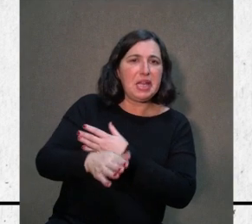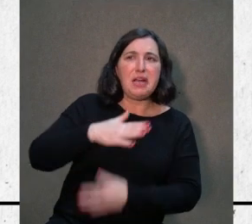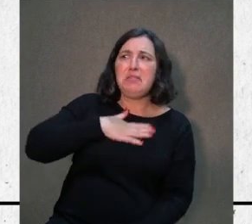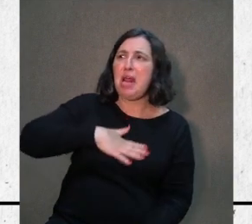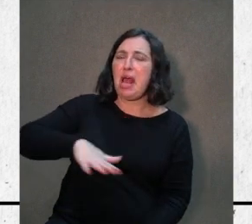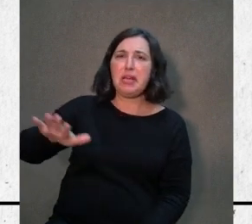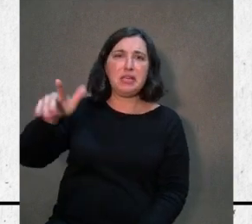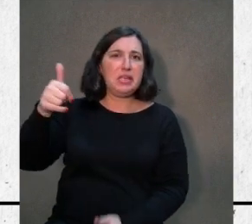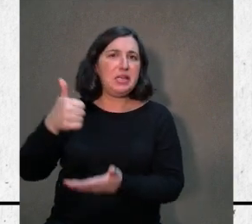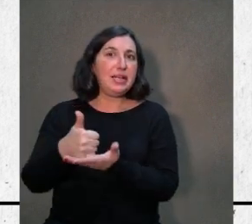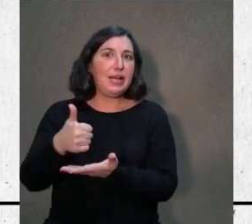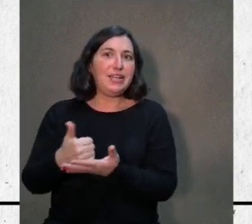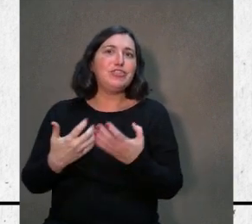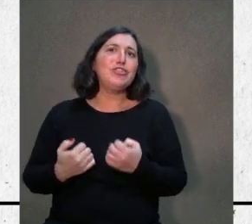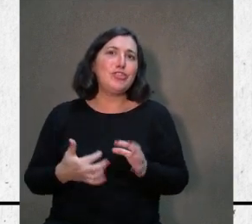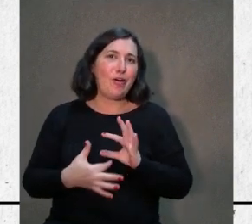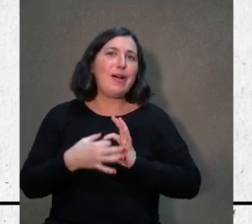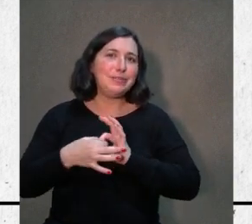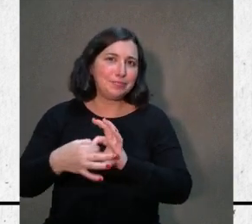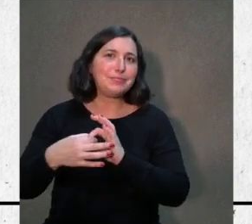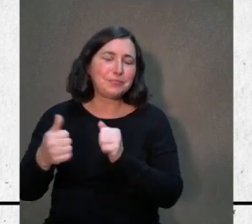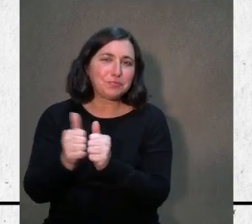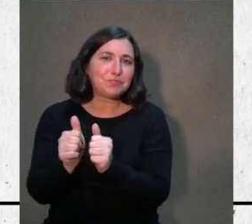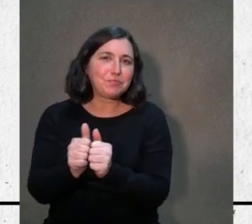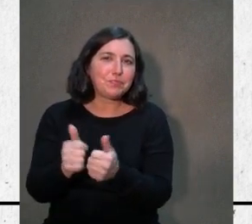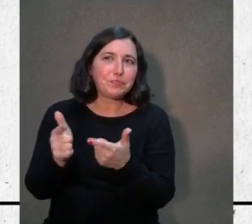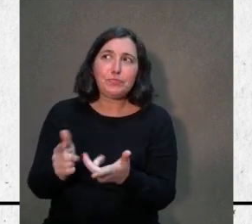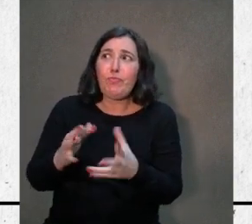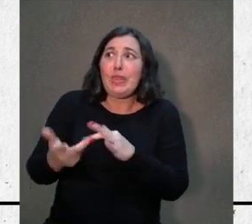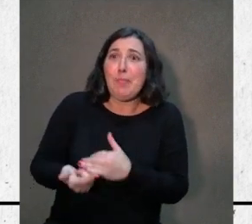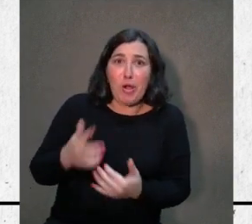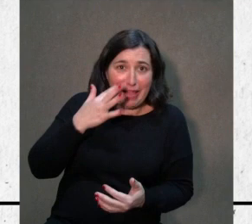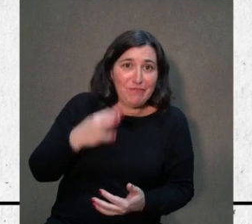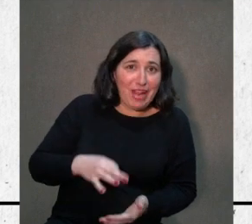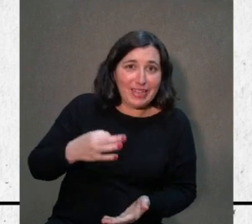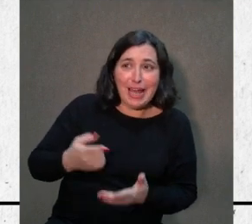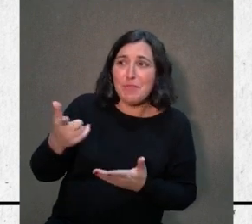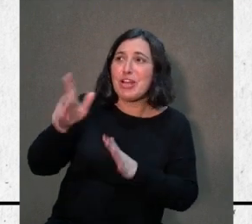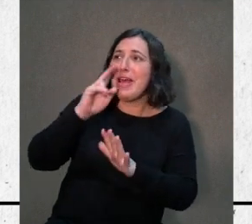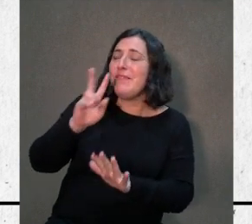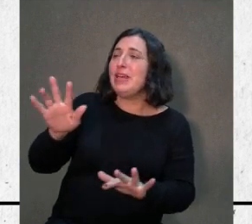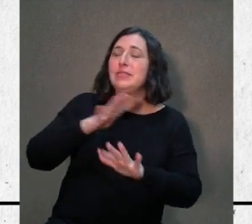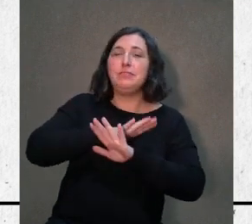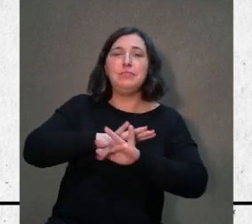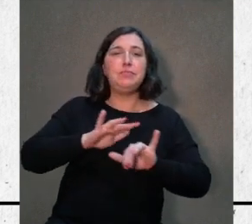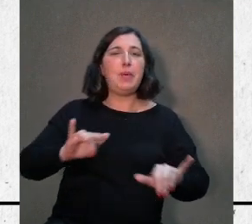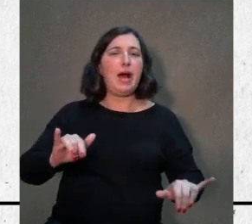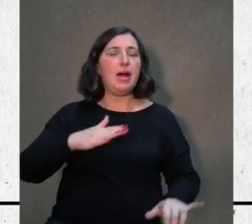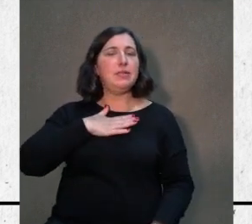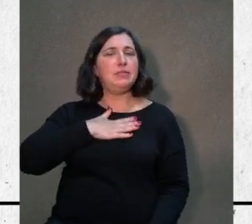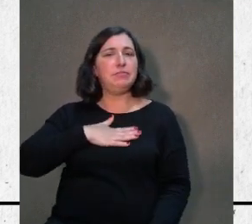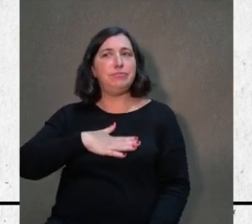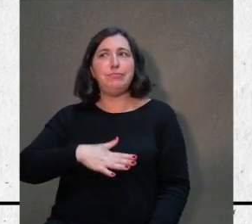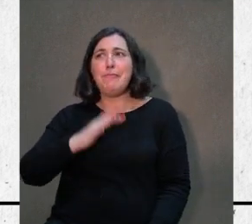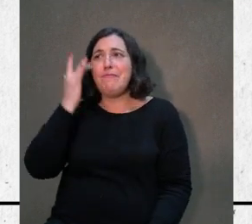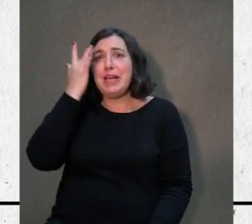antes de entrar. Ella está como así, muy tranquila, y muchas veces intento acercarme a Lizzy, esto es verdad. Intento acercarme a Lizzy porque ella está con una paz,